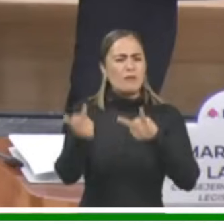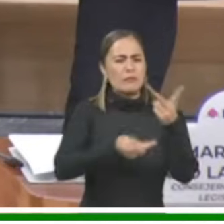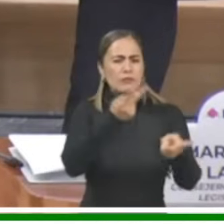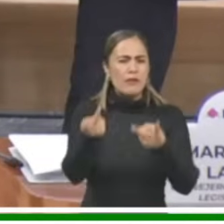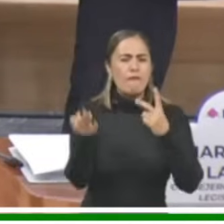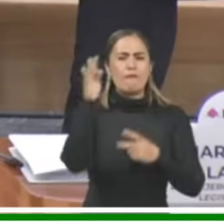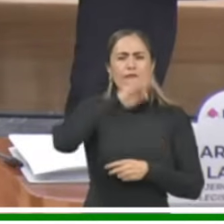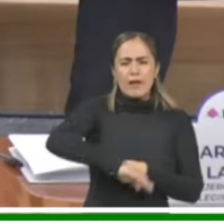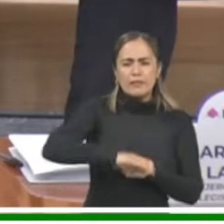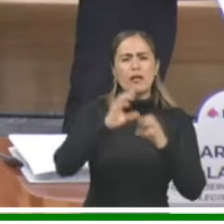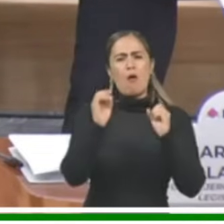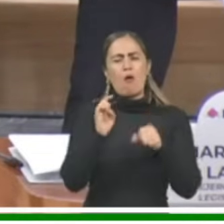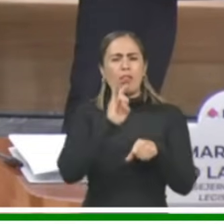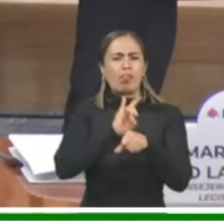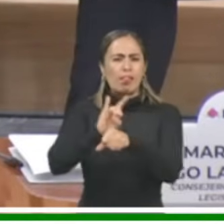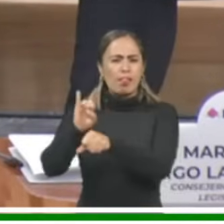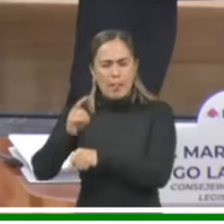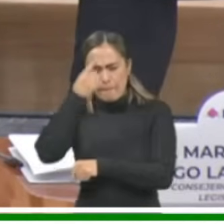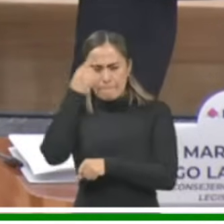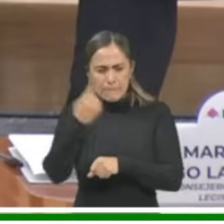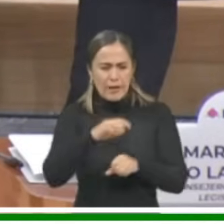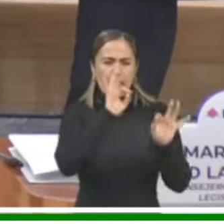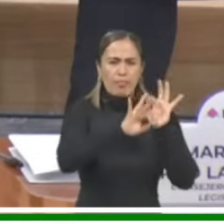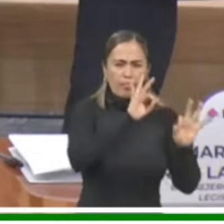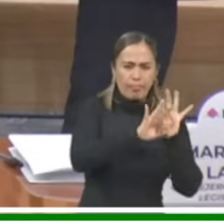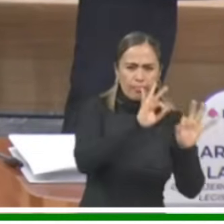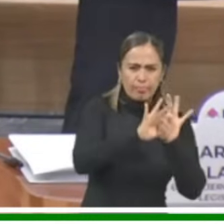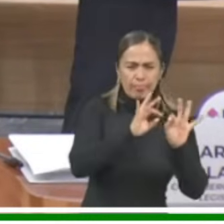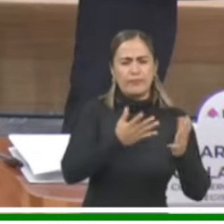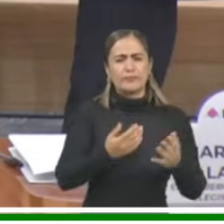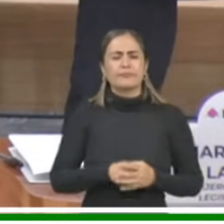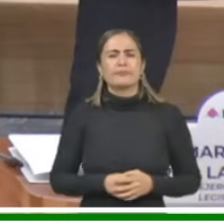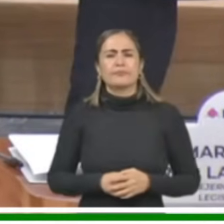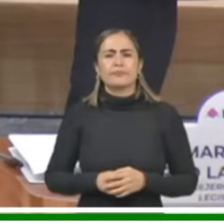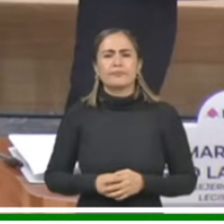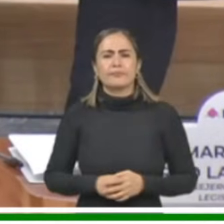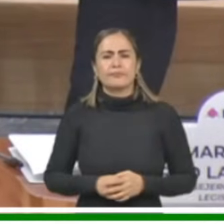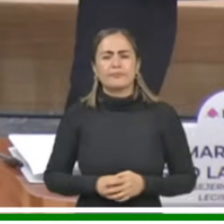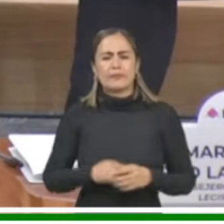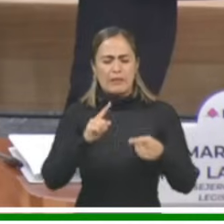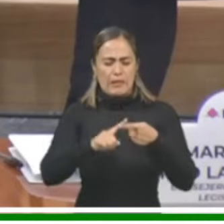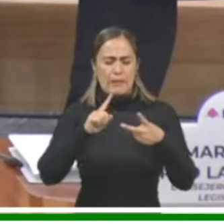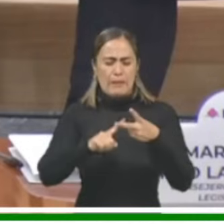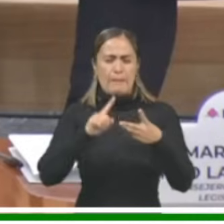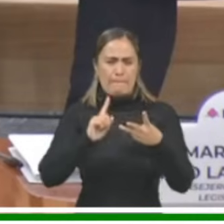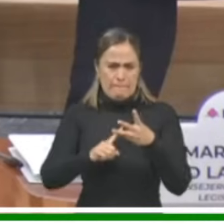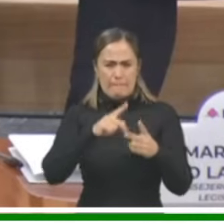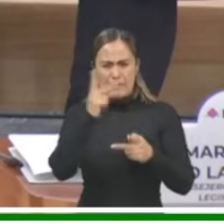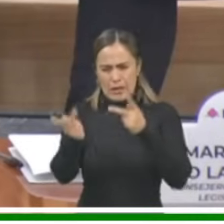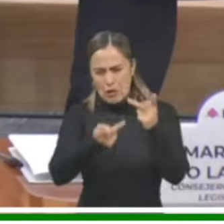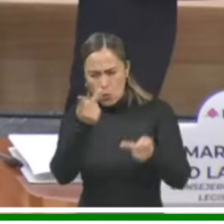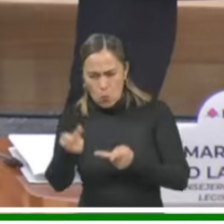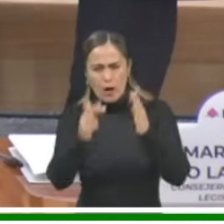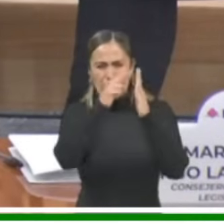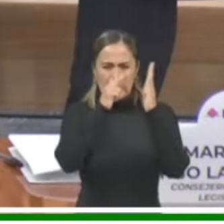o a la simulación de encuestas como propaganda electoral. Los elementos mínimos que deberán contemplarse al emitir los lineamientos